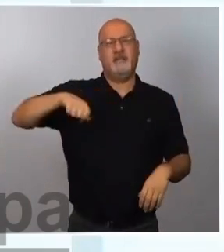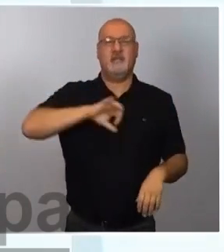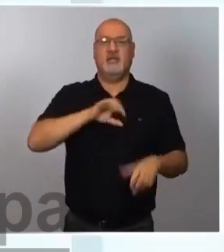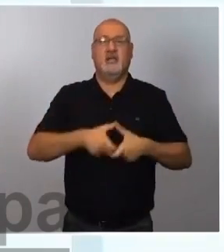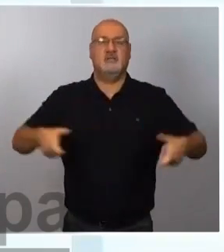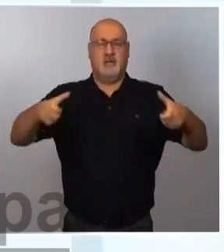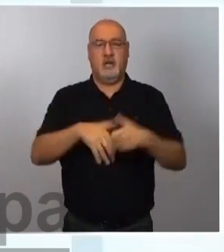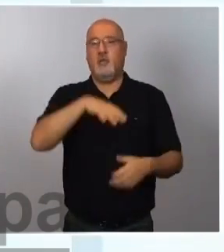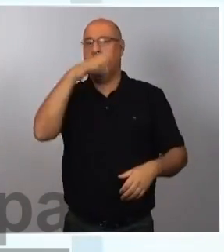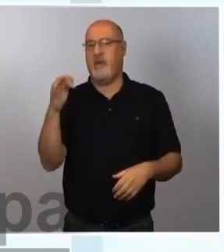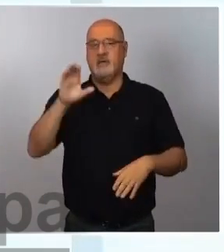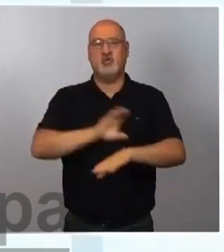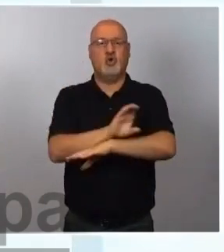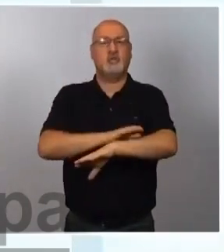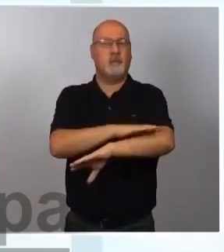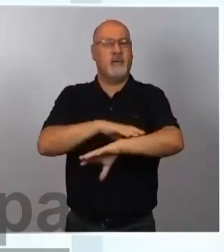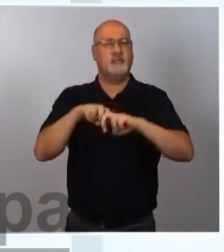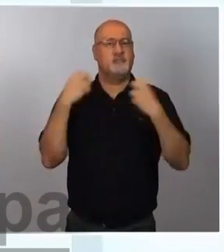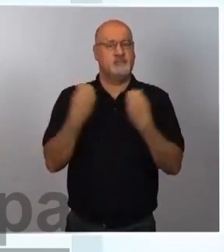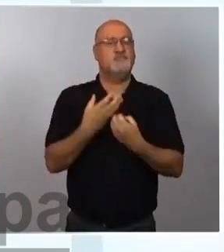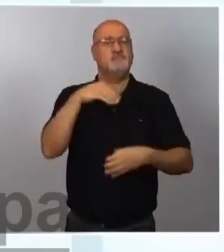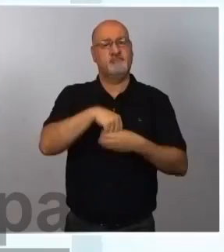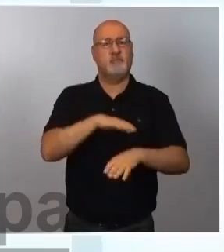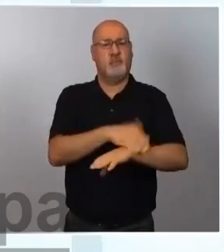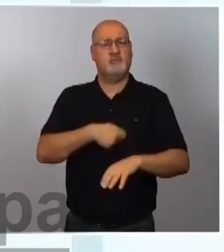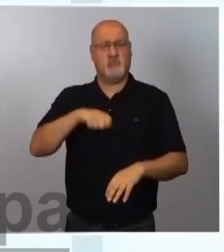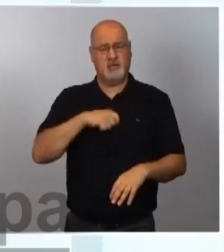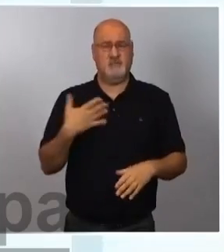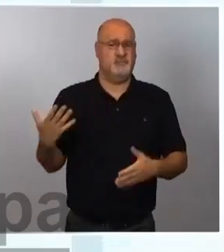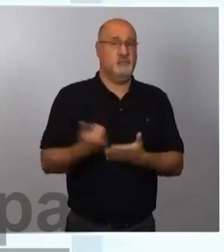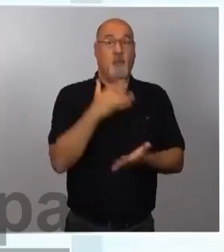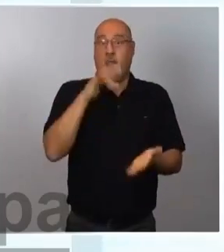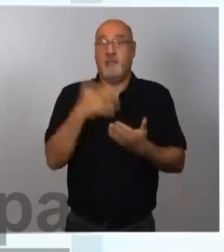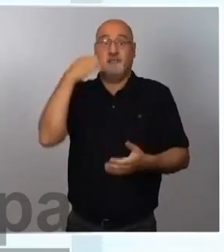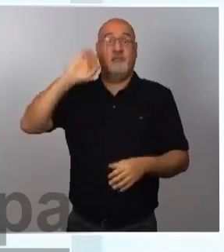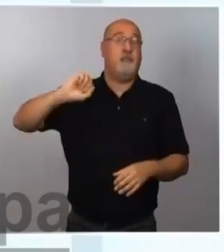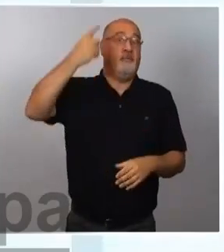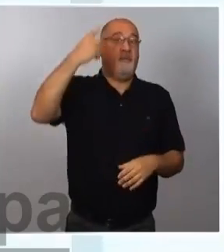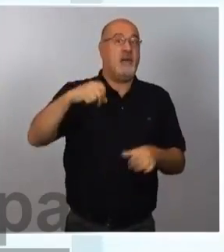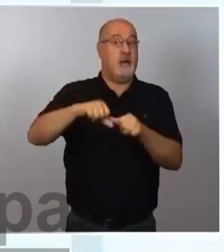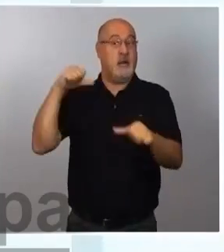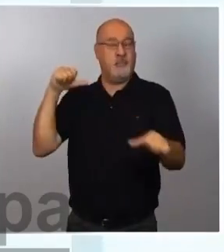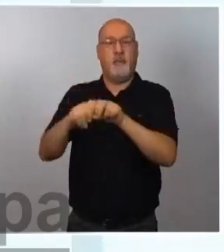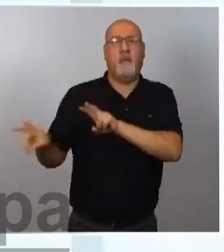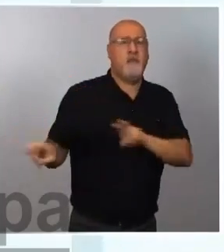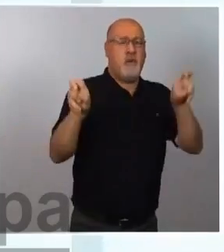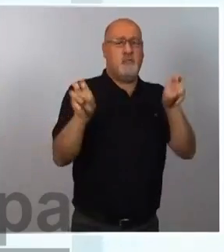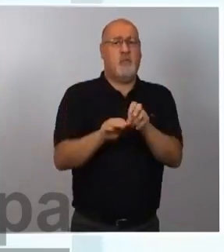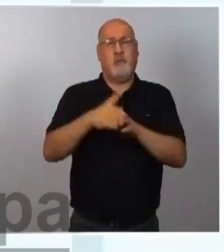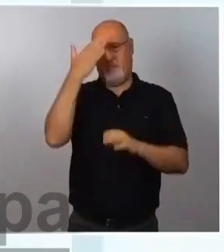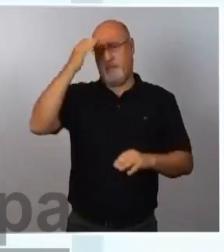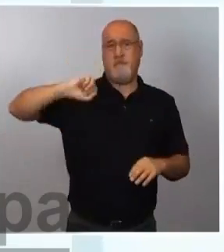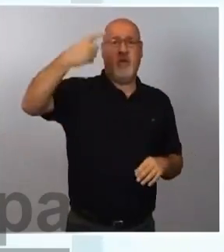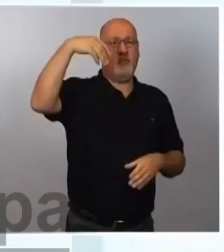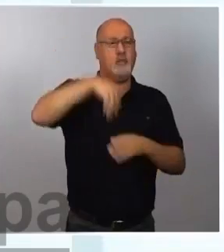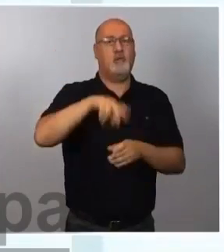del Consejo de Ministros del Gobierno de España. Porque estamos haciendo algo inédito. Nos estamos situando por primera vez a la vanguardia en Europa de un gran debate que se está abriendo